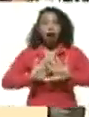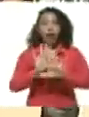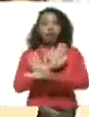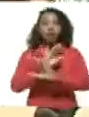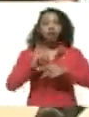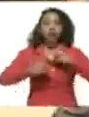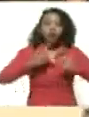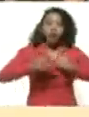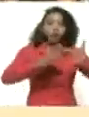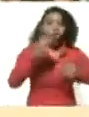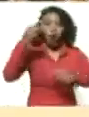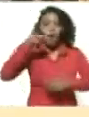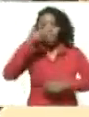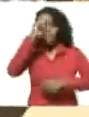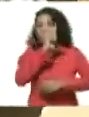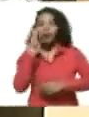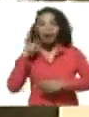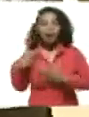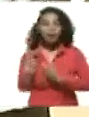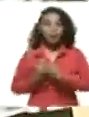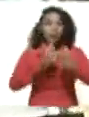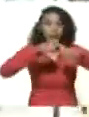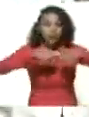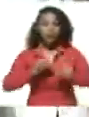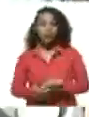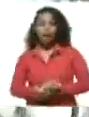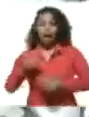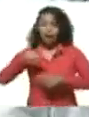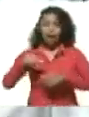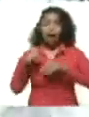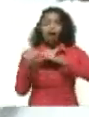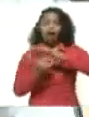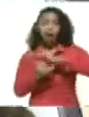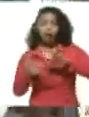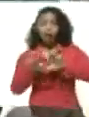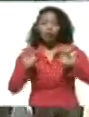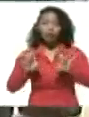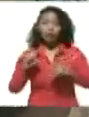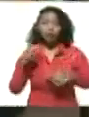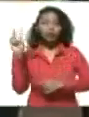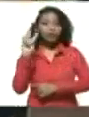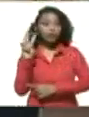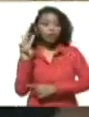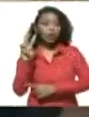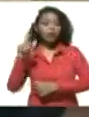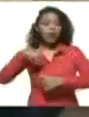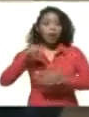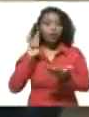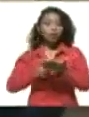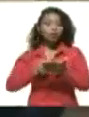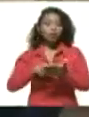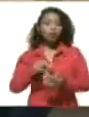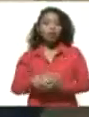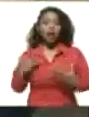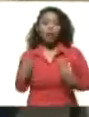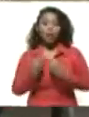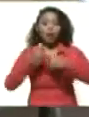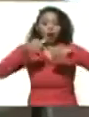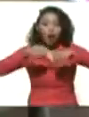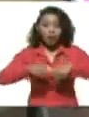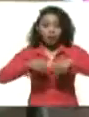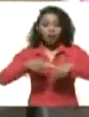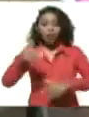están aquí acompañándonos bueno estuvo un plantel educativo en cooperación con el instituto venezolano de los seguros sociales me acompaña su